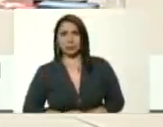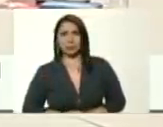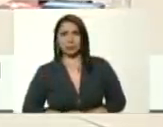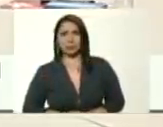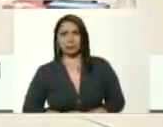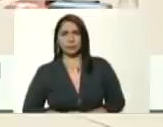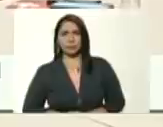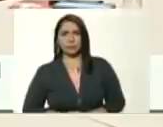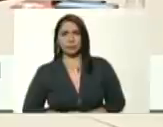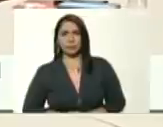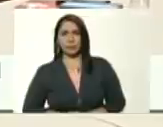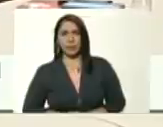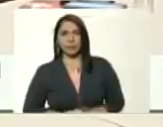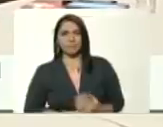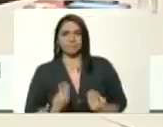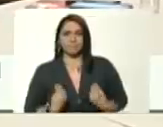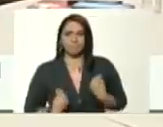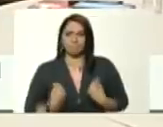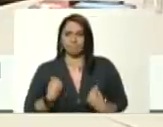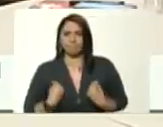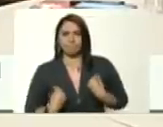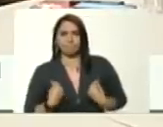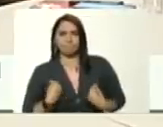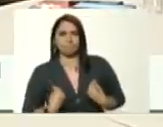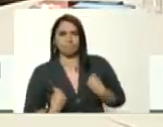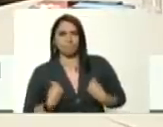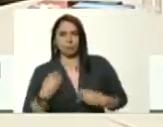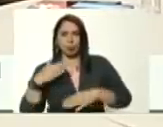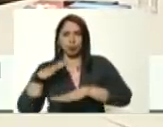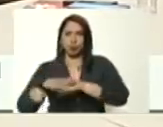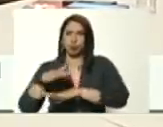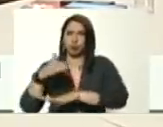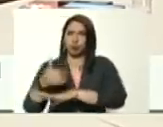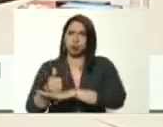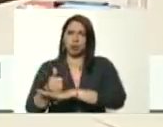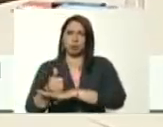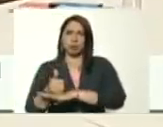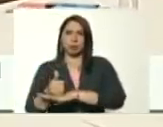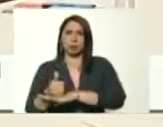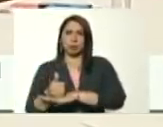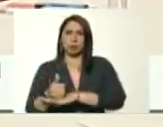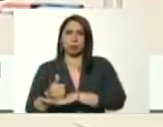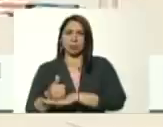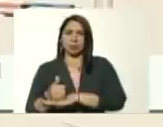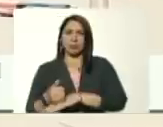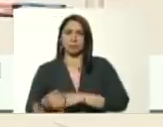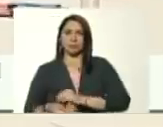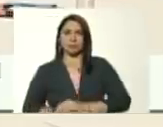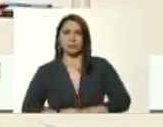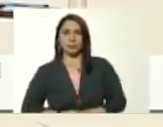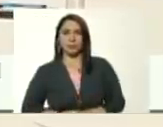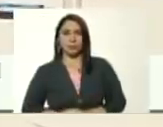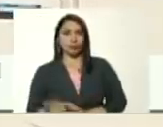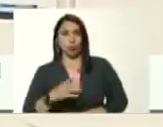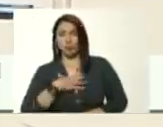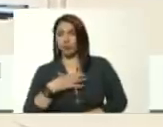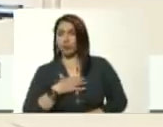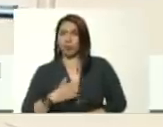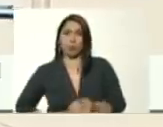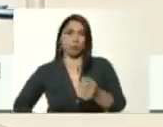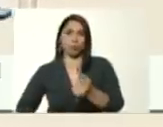tensión producida de un hecho nada pueril y es que